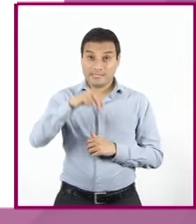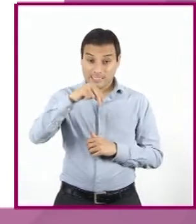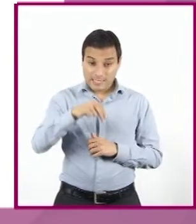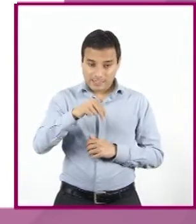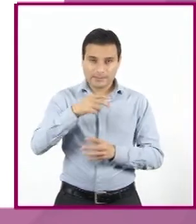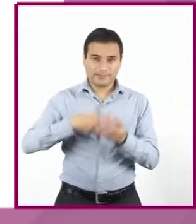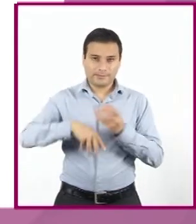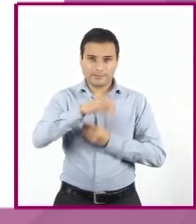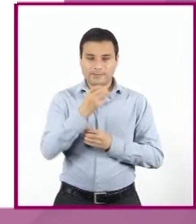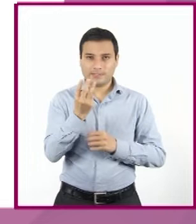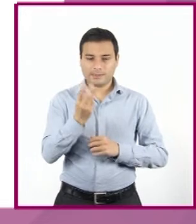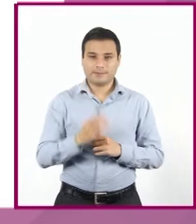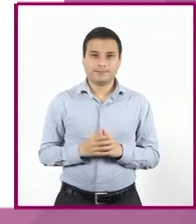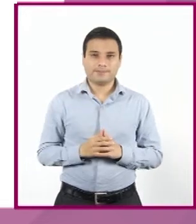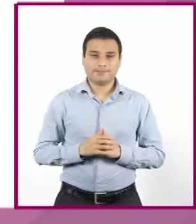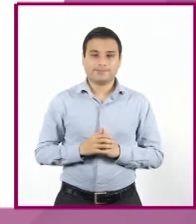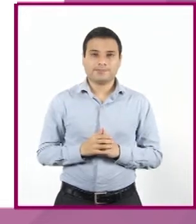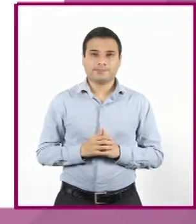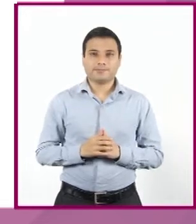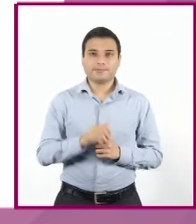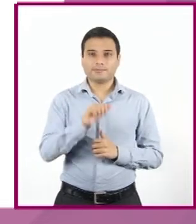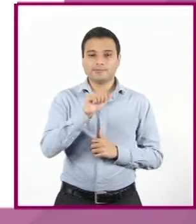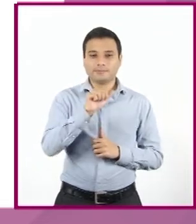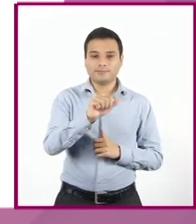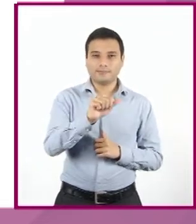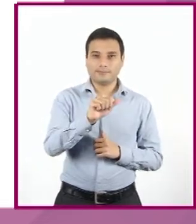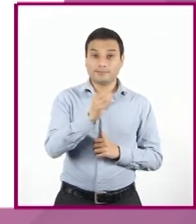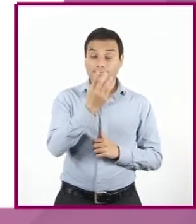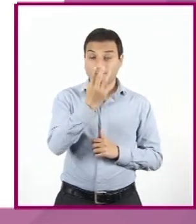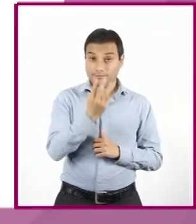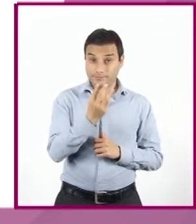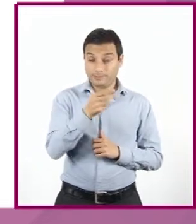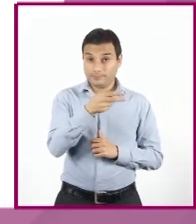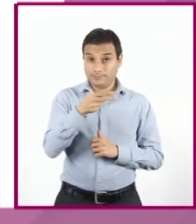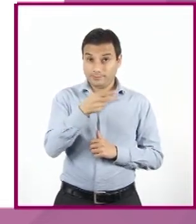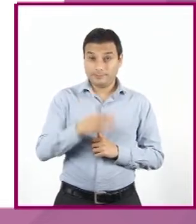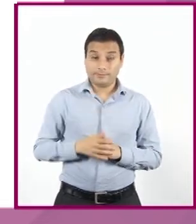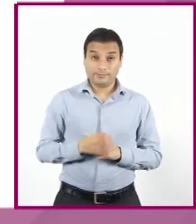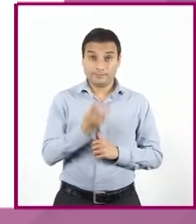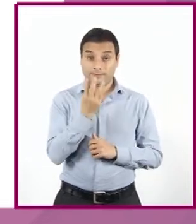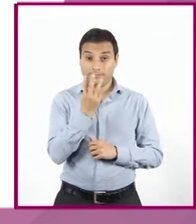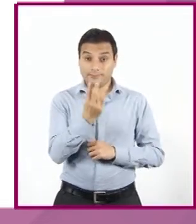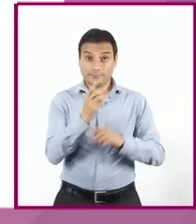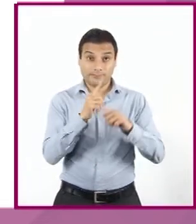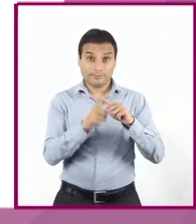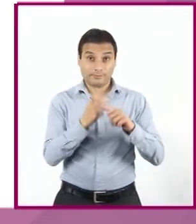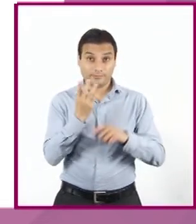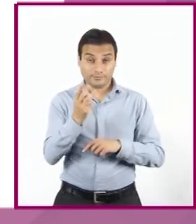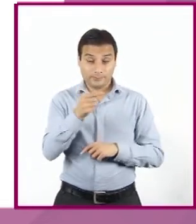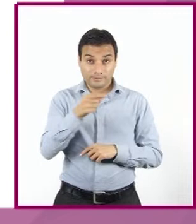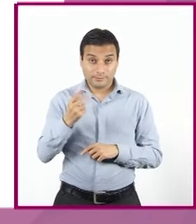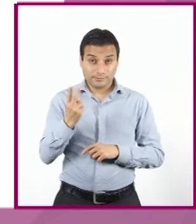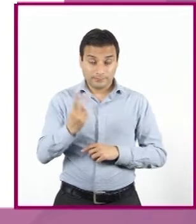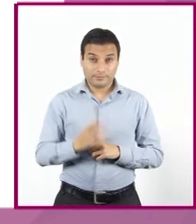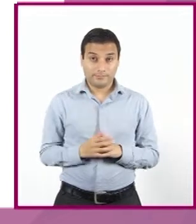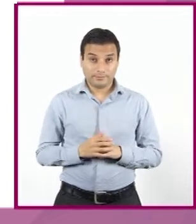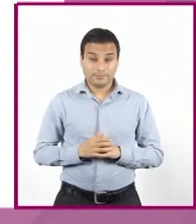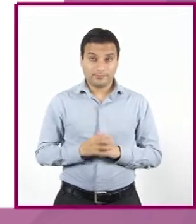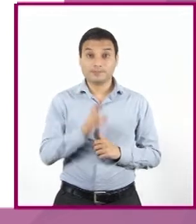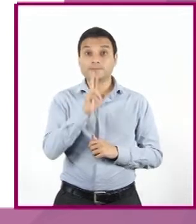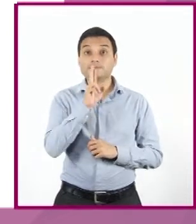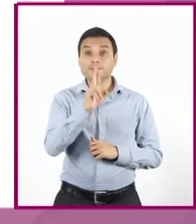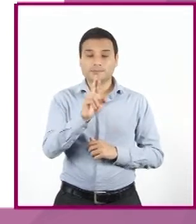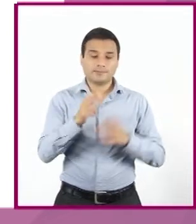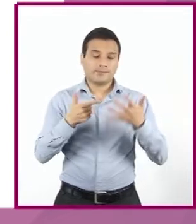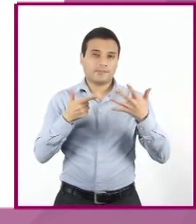3. Resulta que a subíndice 3 es igual a 3 por 3 menos 2, igual a